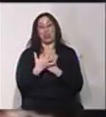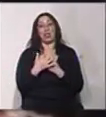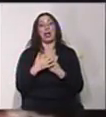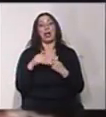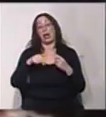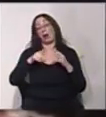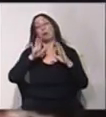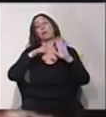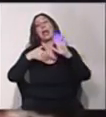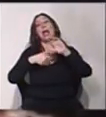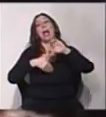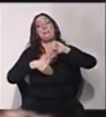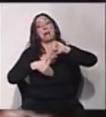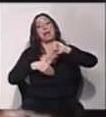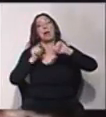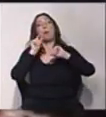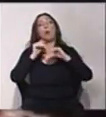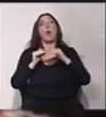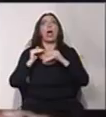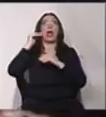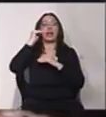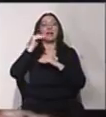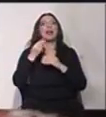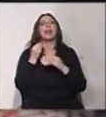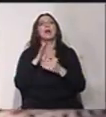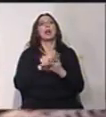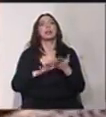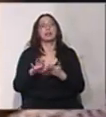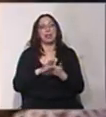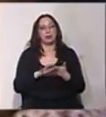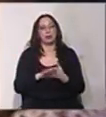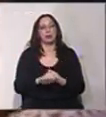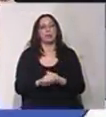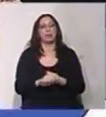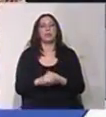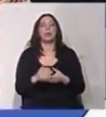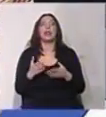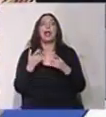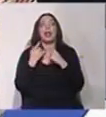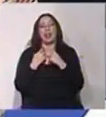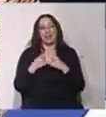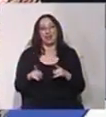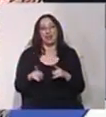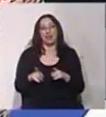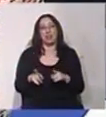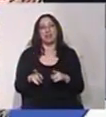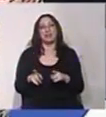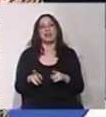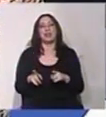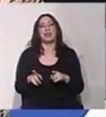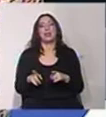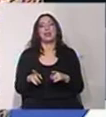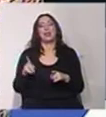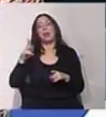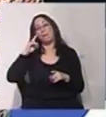América, estamos un poco por arriba. ¿Cuál es la situación? Bueno, a diferencia de la